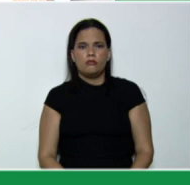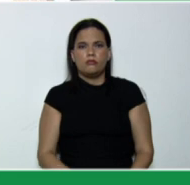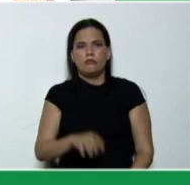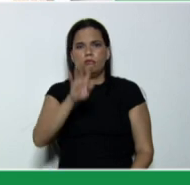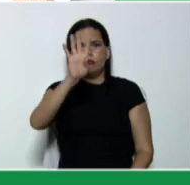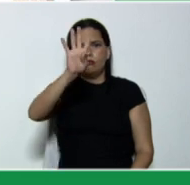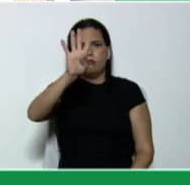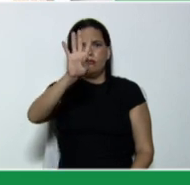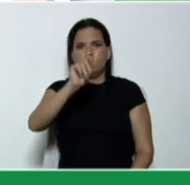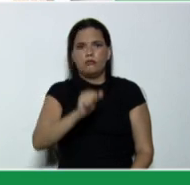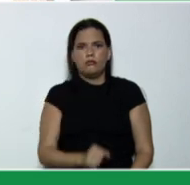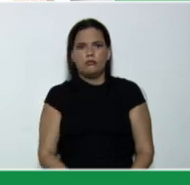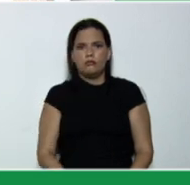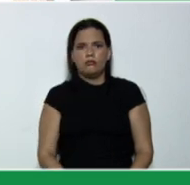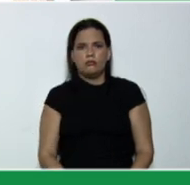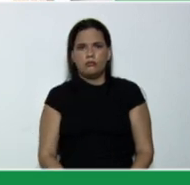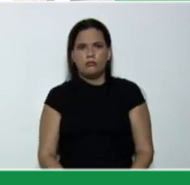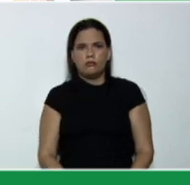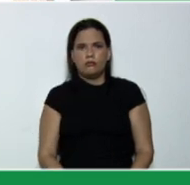4,